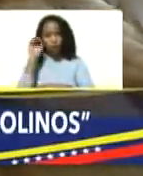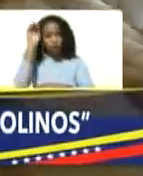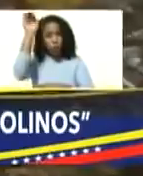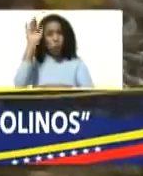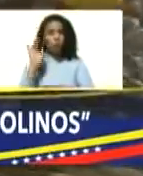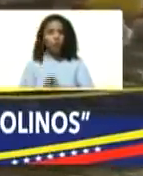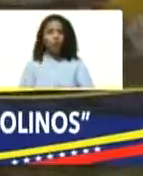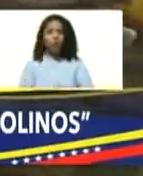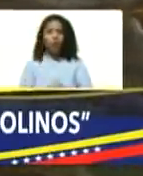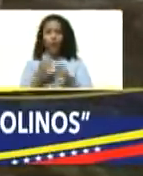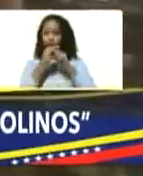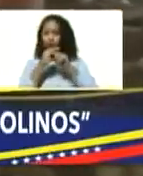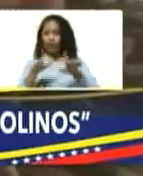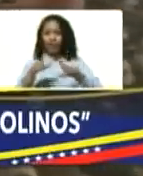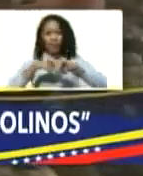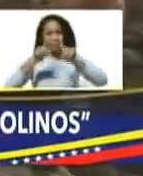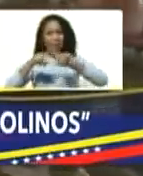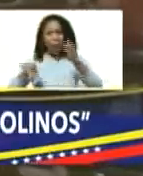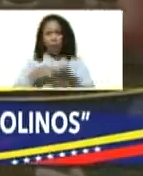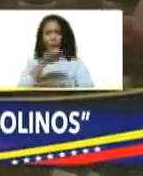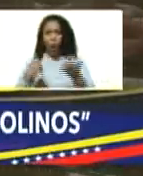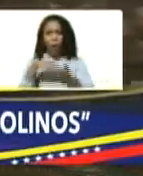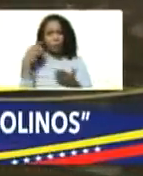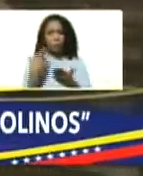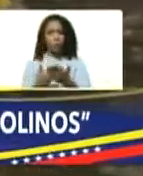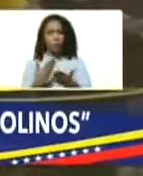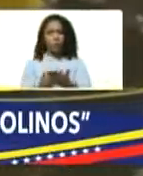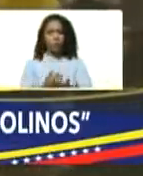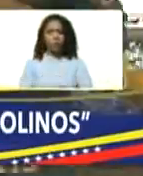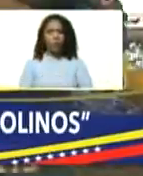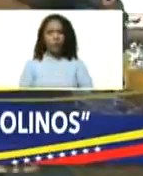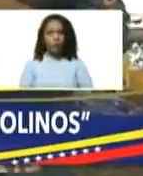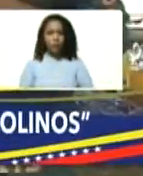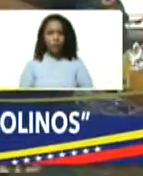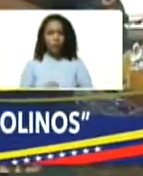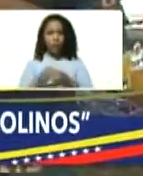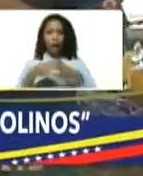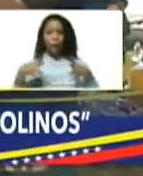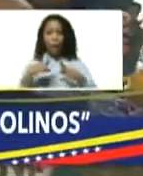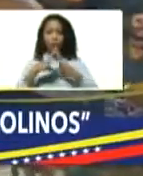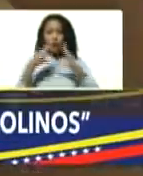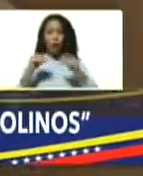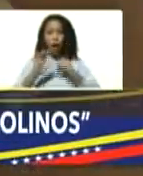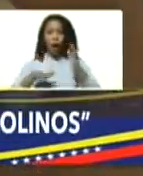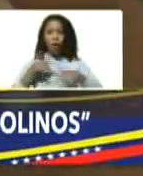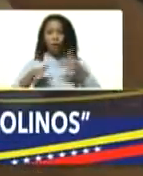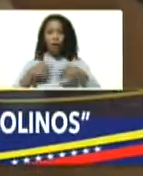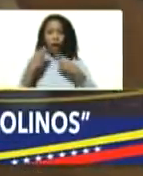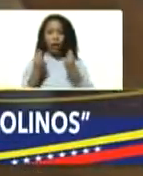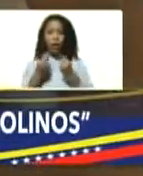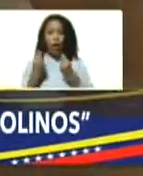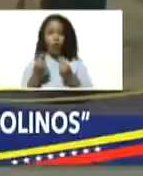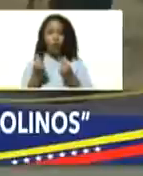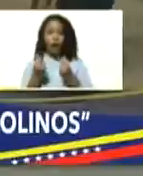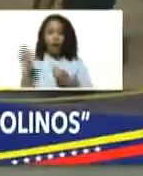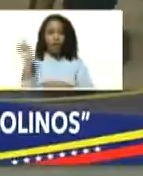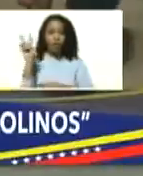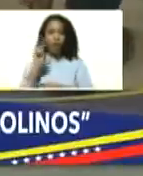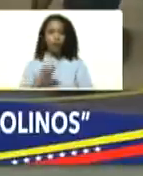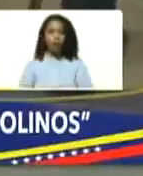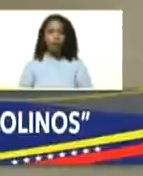múltiples problemas se nos han presentado en el campo y en toda la actividad económica venezolana